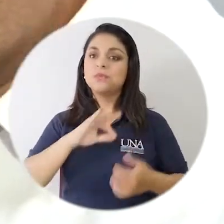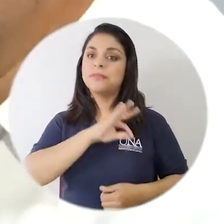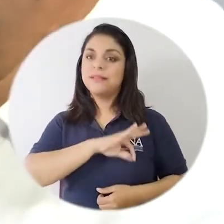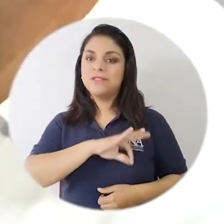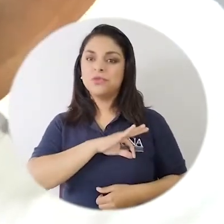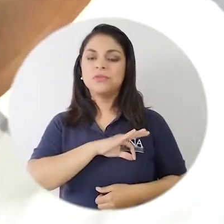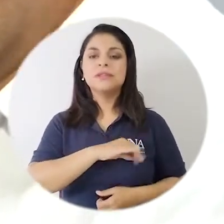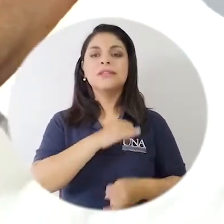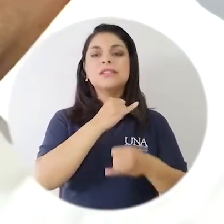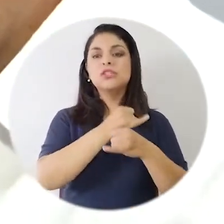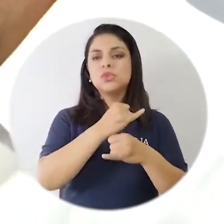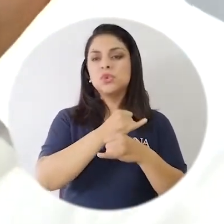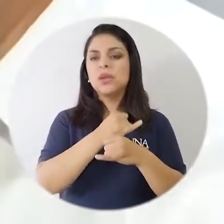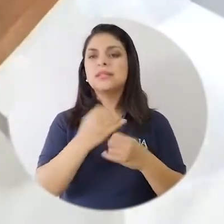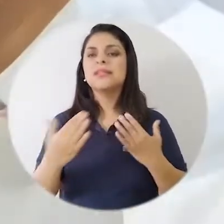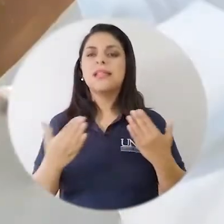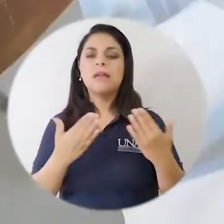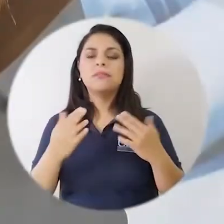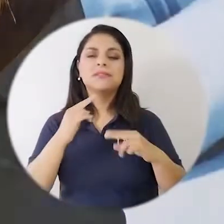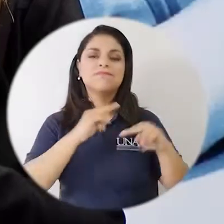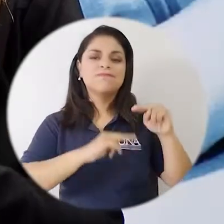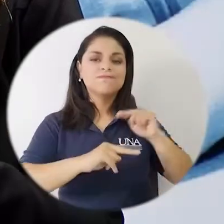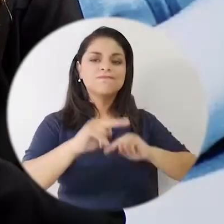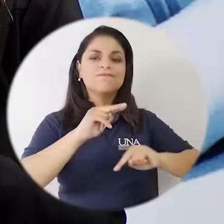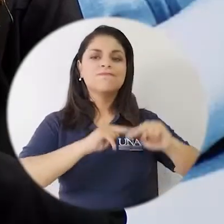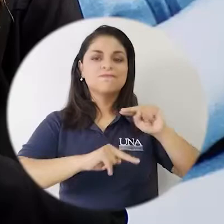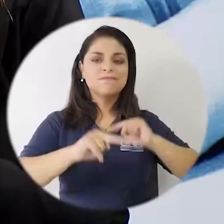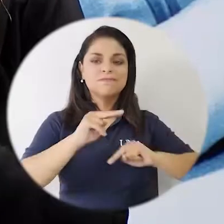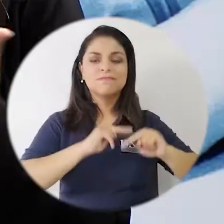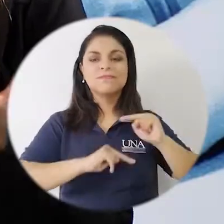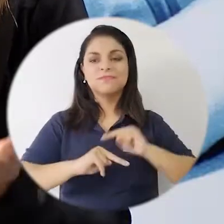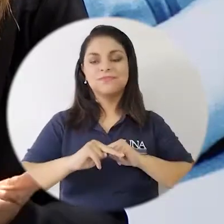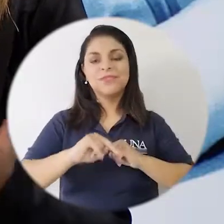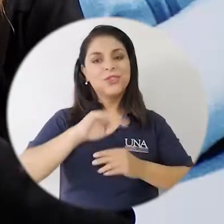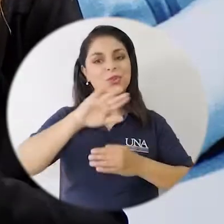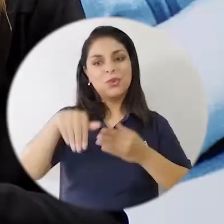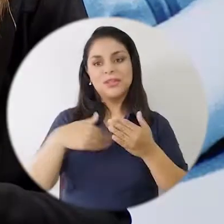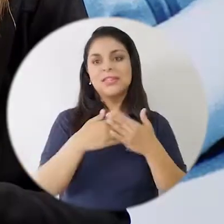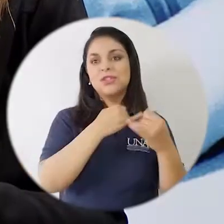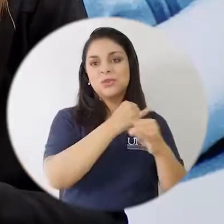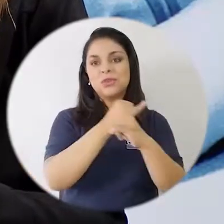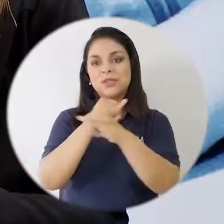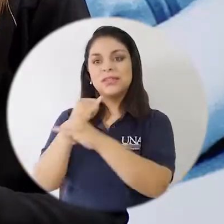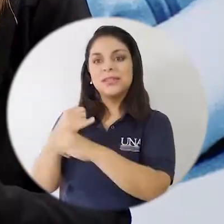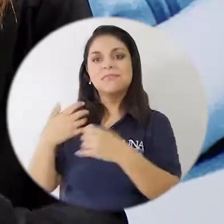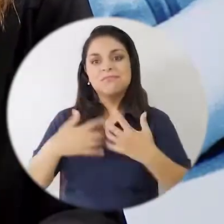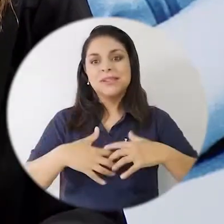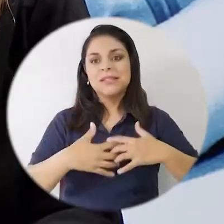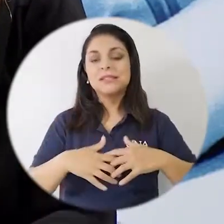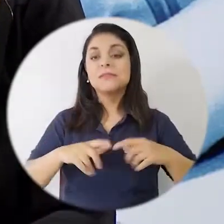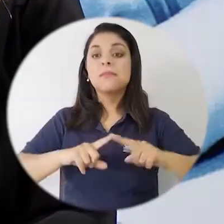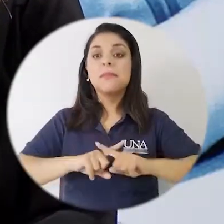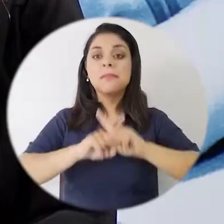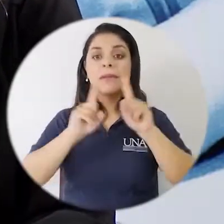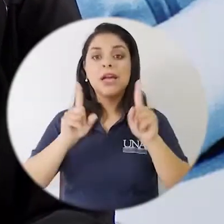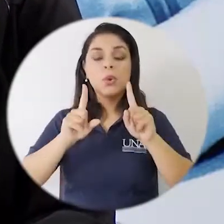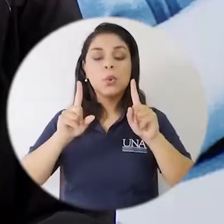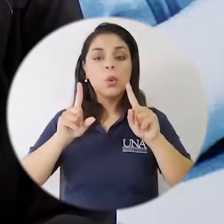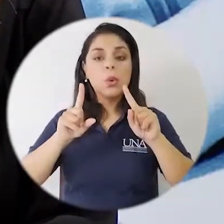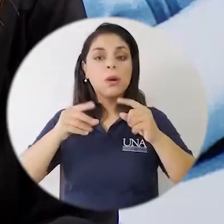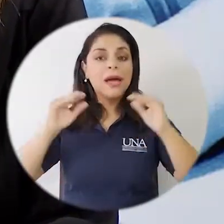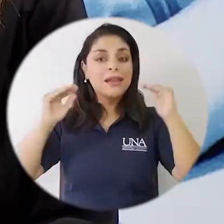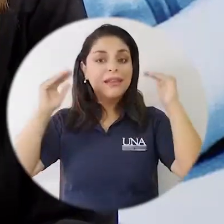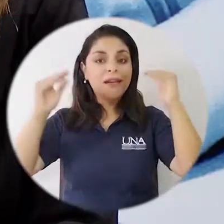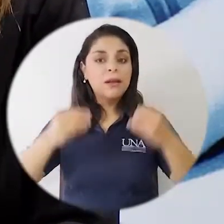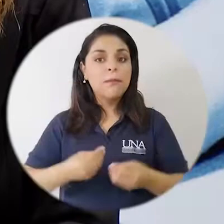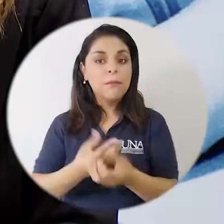que podría la institución de repente ir negociando para manejar. Son todas las instituciones gastos, y las empresas las pero que a nivel público, es